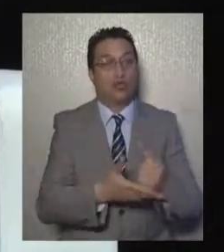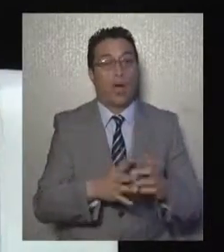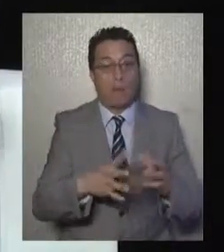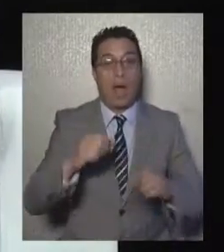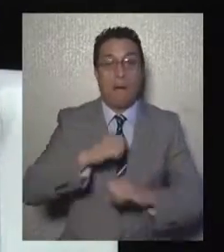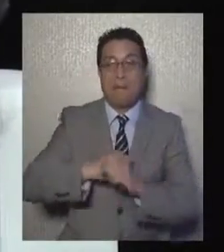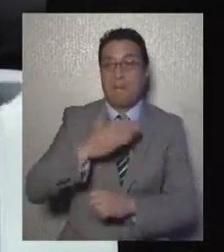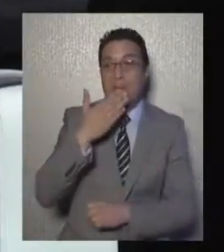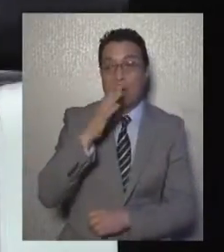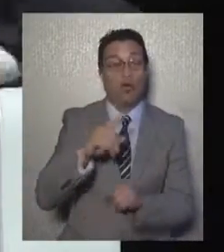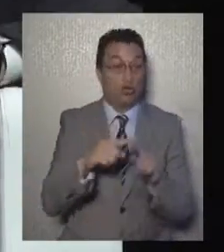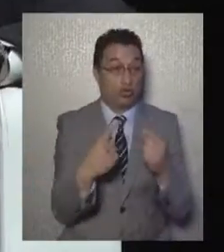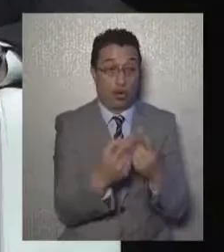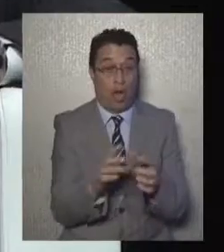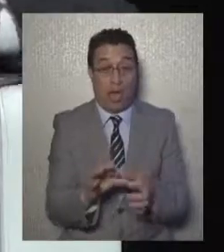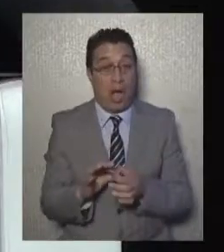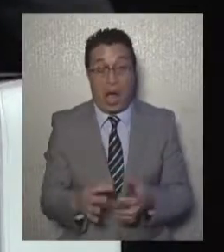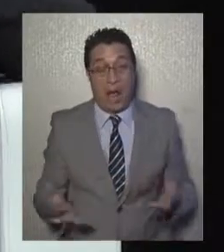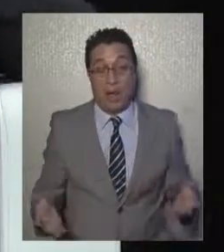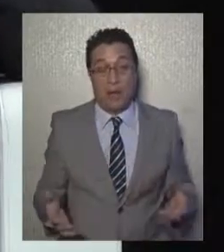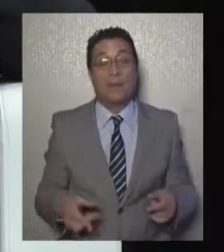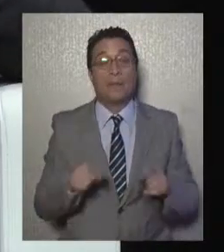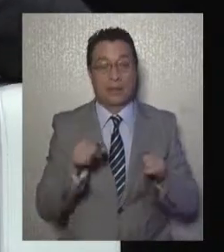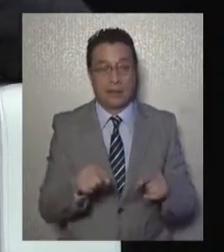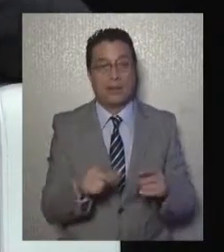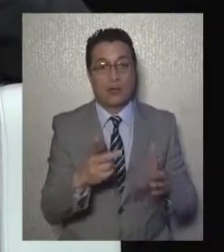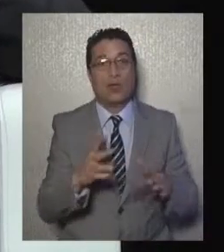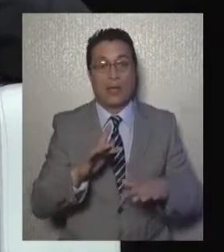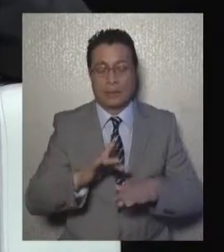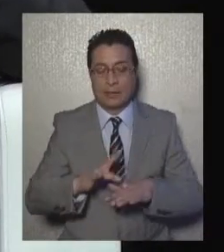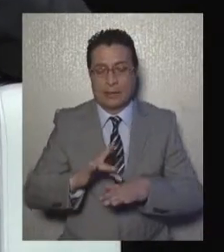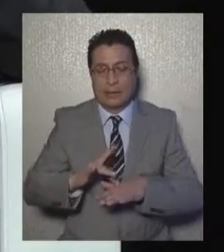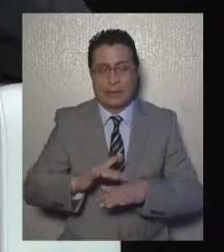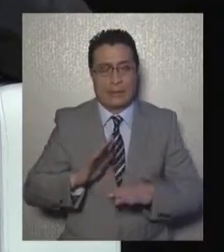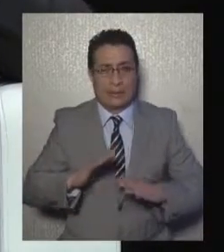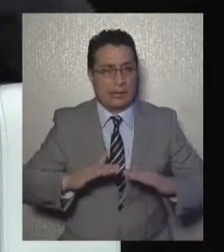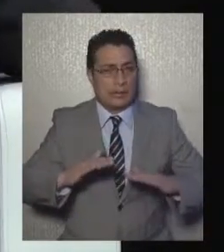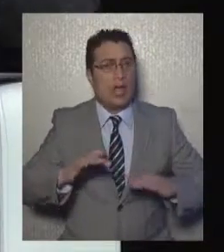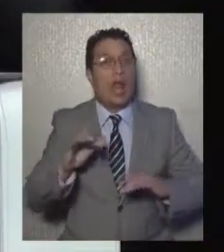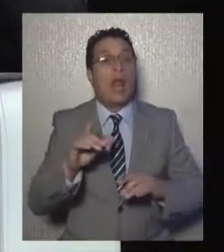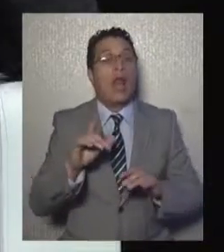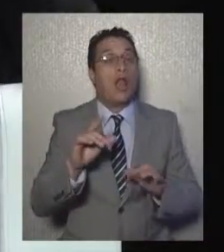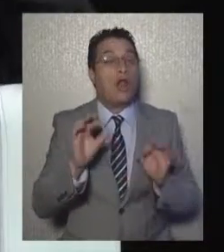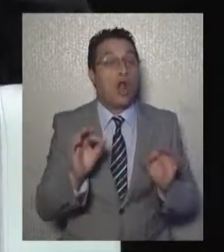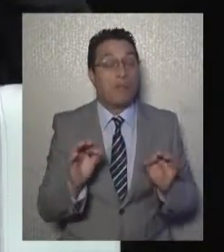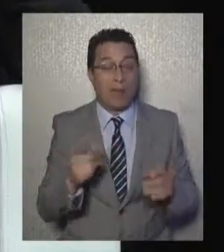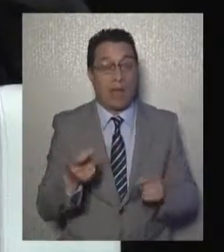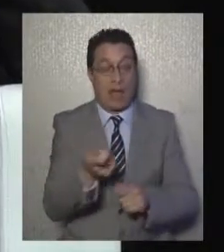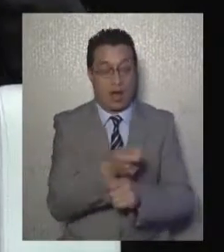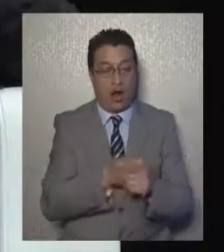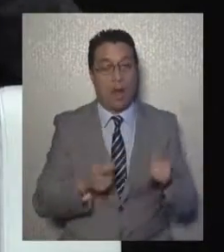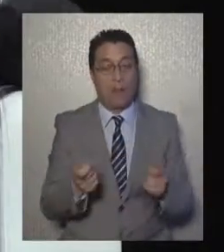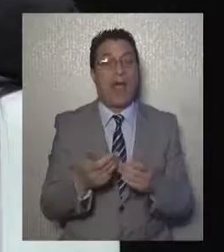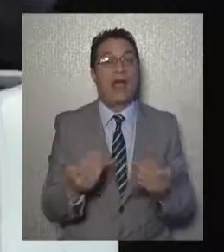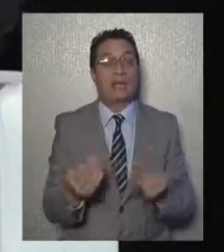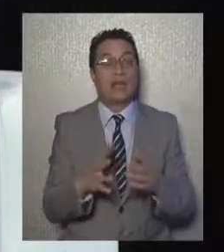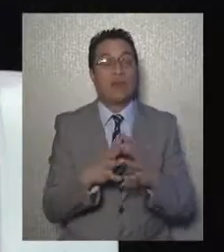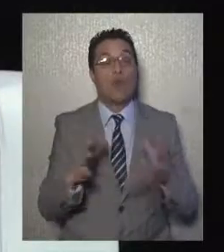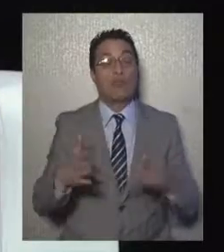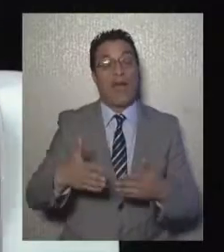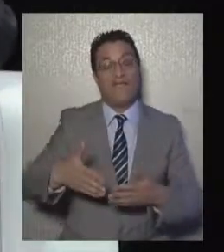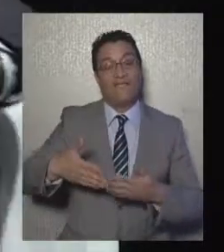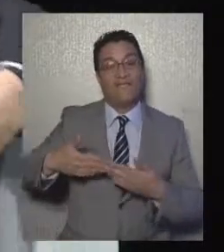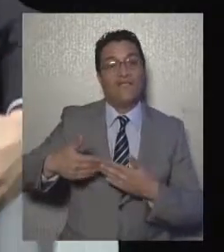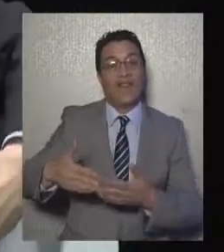productiva, todos ganan. Entonces hay una tensión natural entre lo que la economía en general necesita, que es mucha flexibilidad a